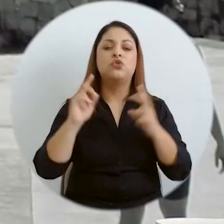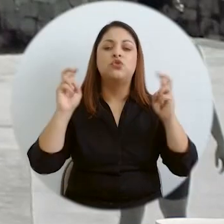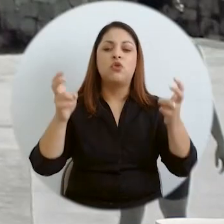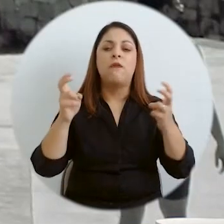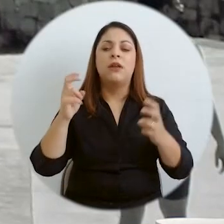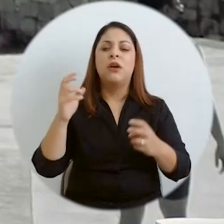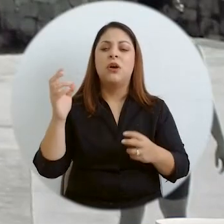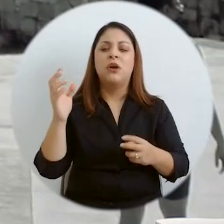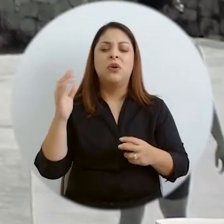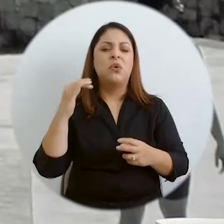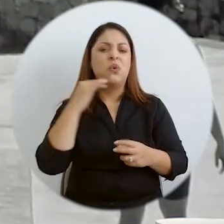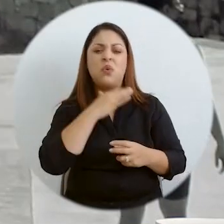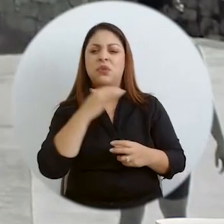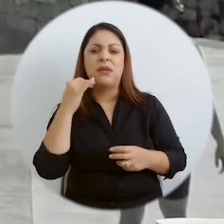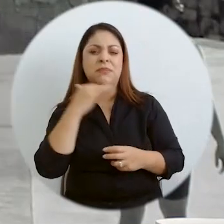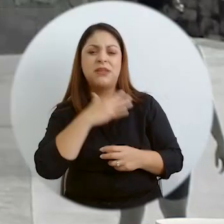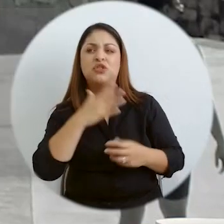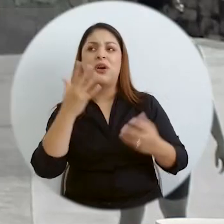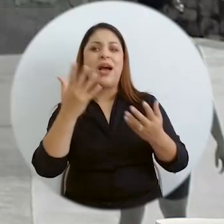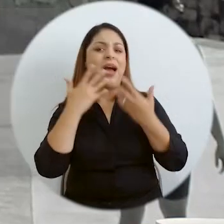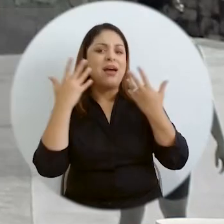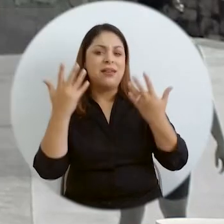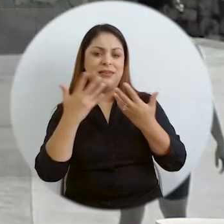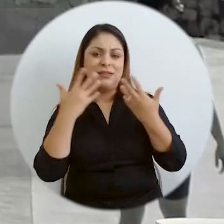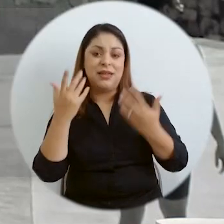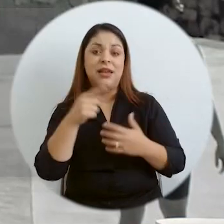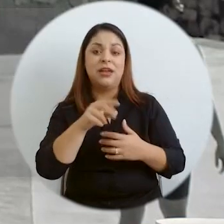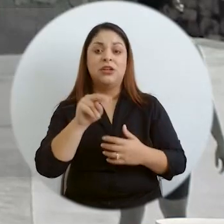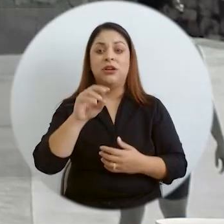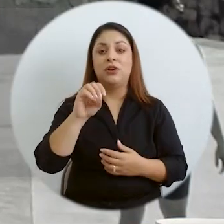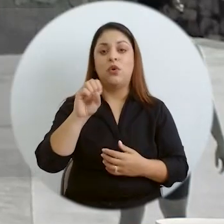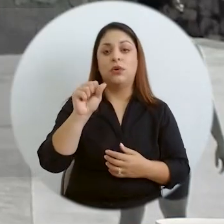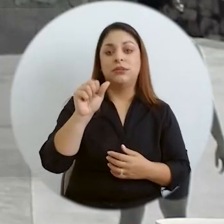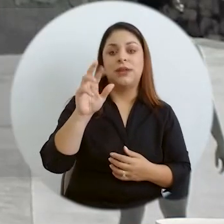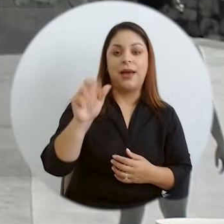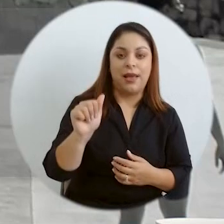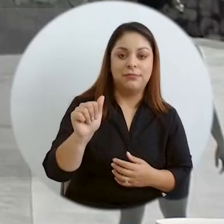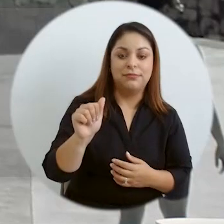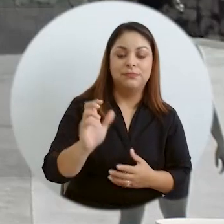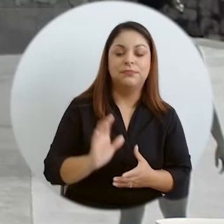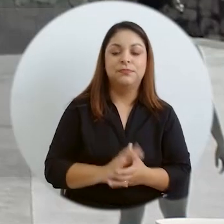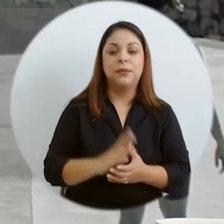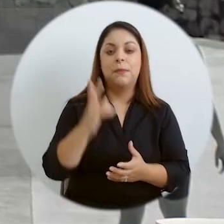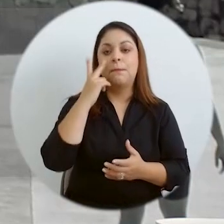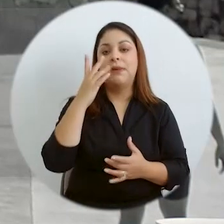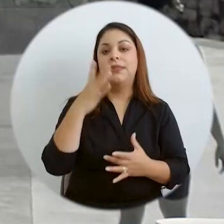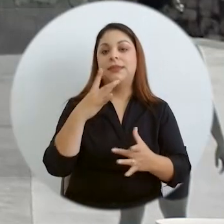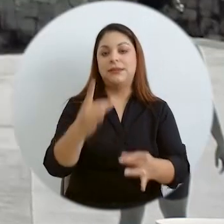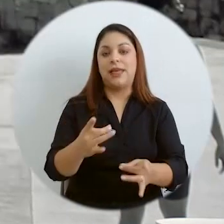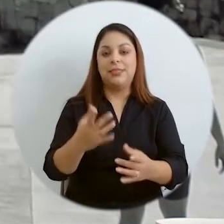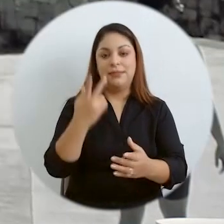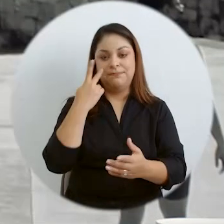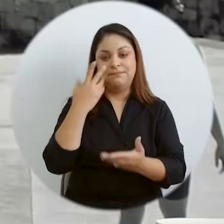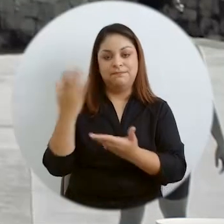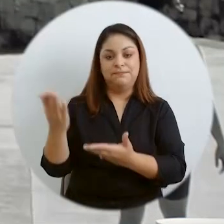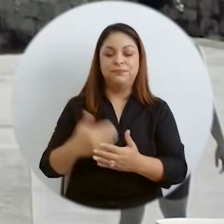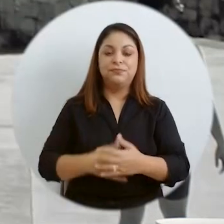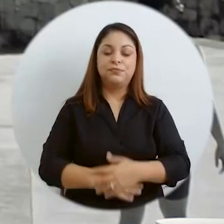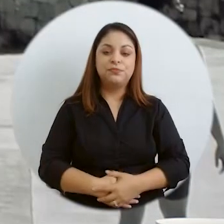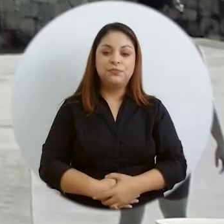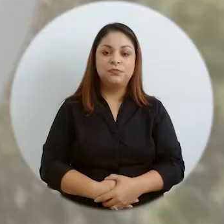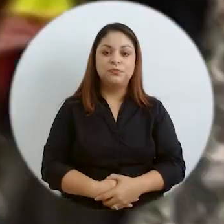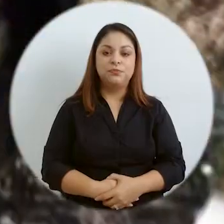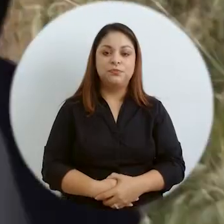que se está generando en Nosara por el alto tránsito que genera el turismo en la zona. Vean qué interesante, vamos a oír sus